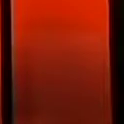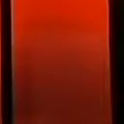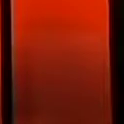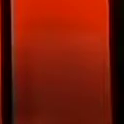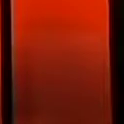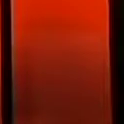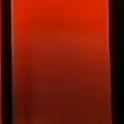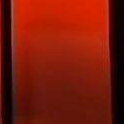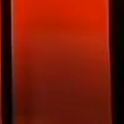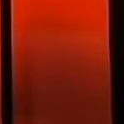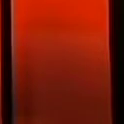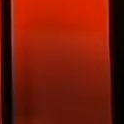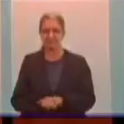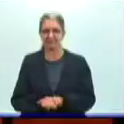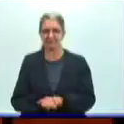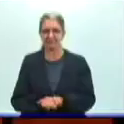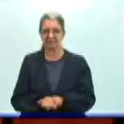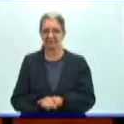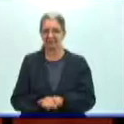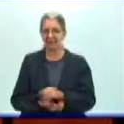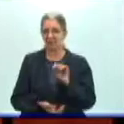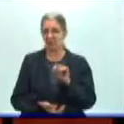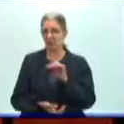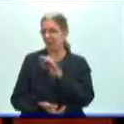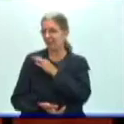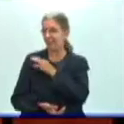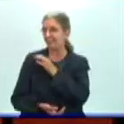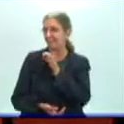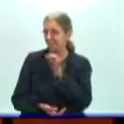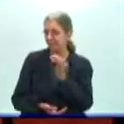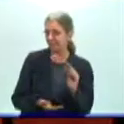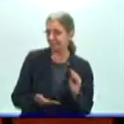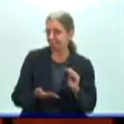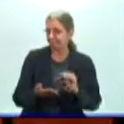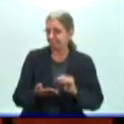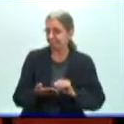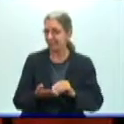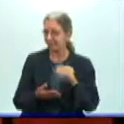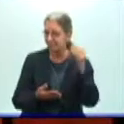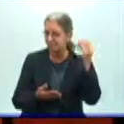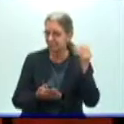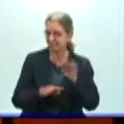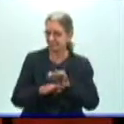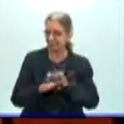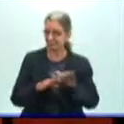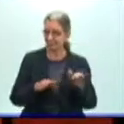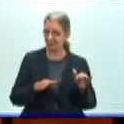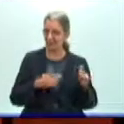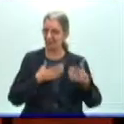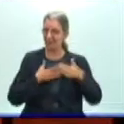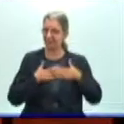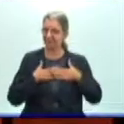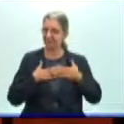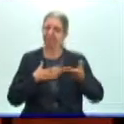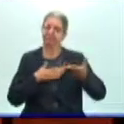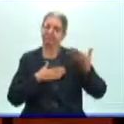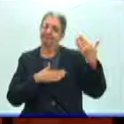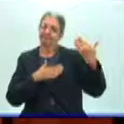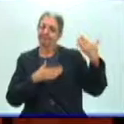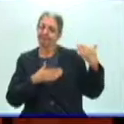Te invito ahora a aplicar tus conocimientos. Sí, los conocimientos que ya posees de grados